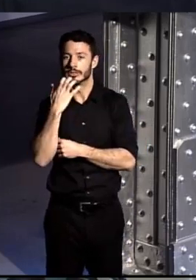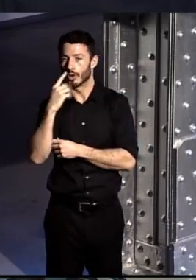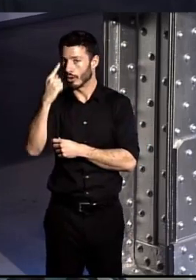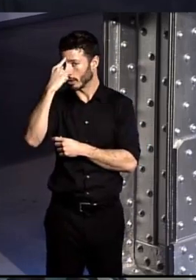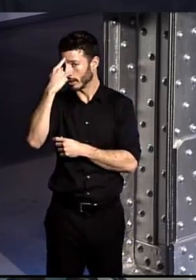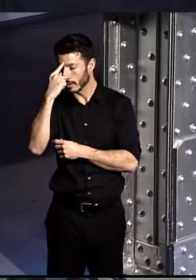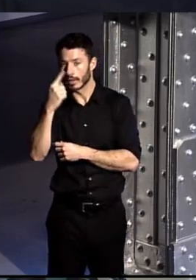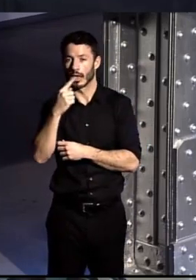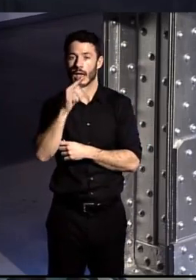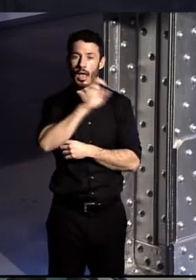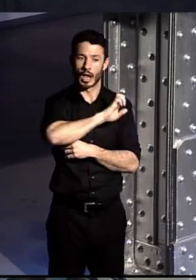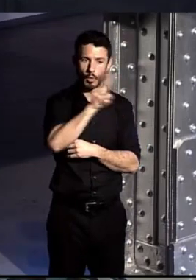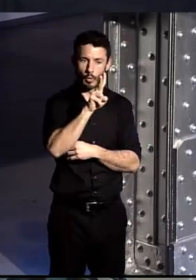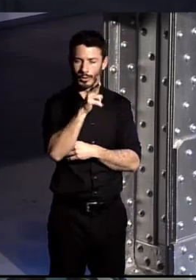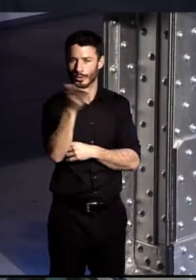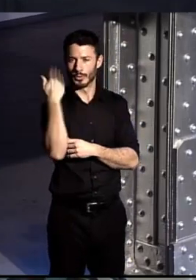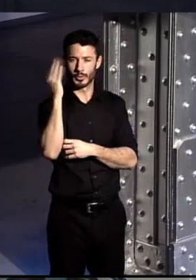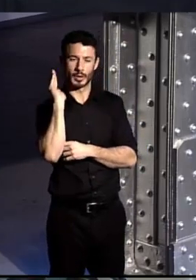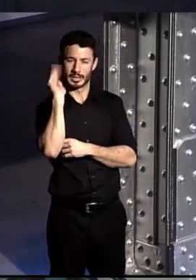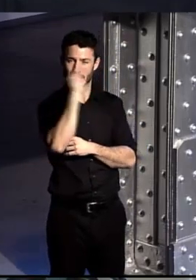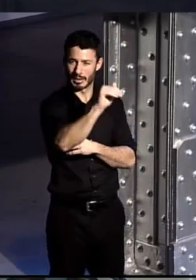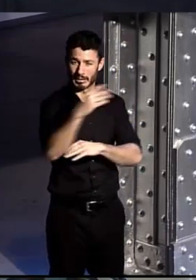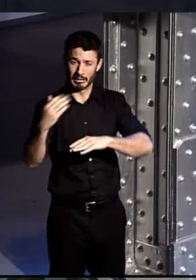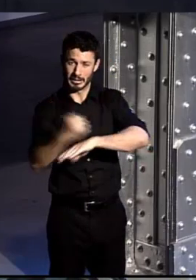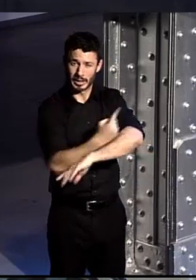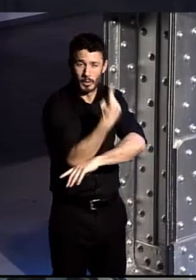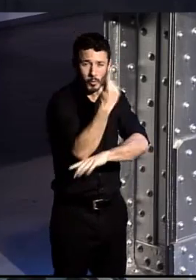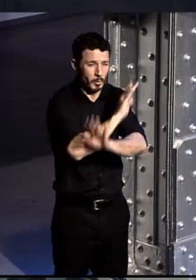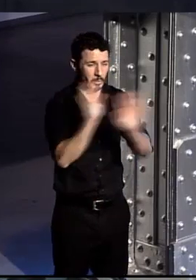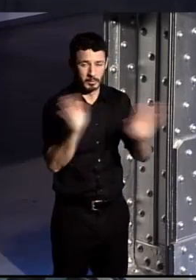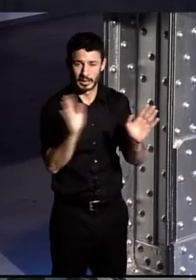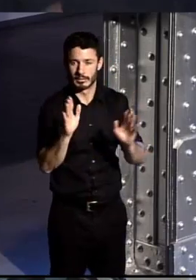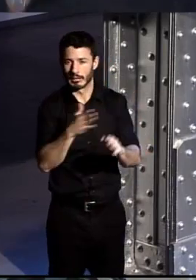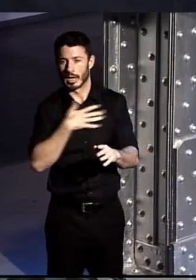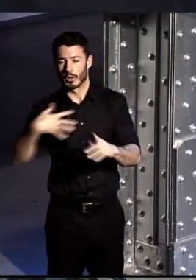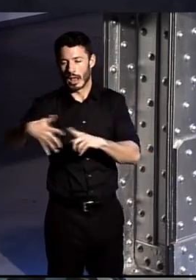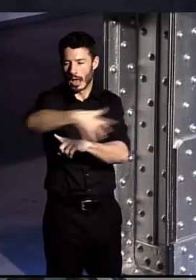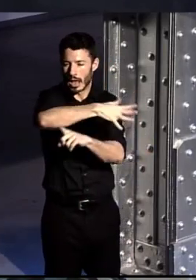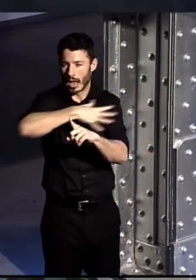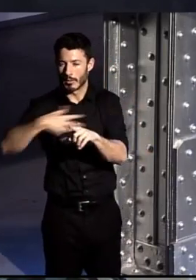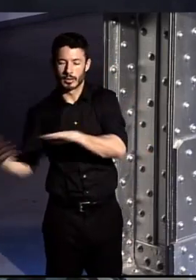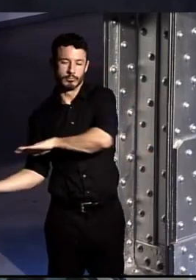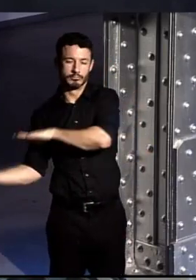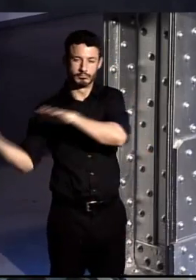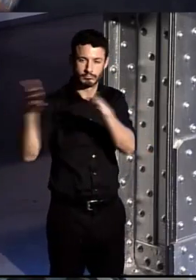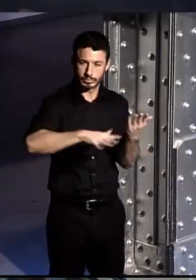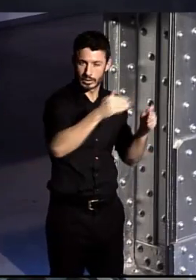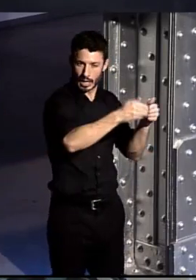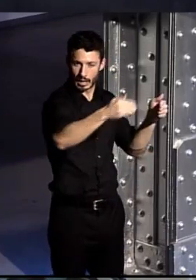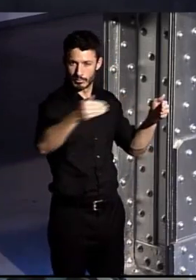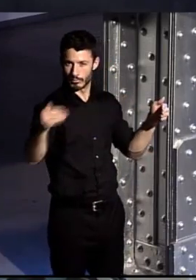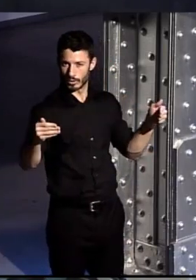Estados Unidos cuando era totalmente salvaje y había solo un ferrocarril que lo cruzaba, en fin, todo ese ambiente poder representarlo, ¿no? Con